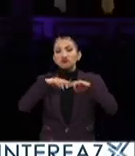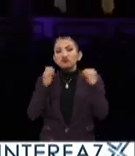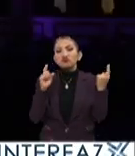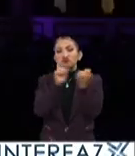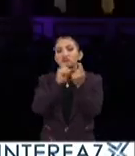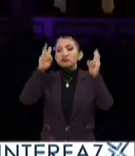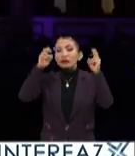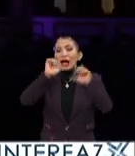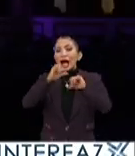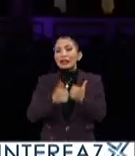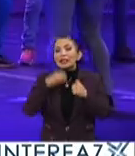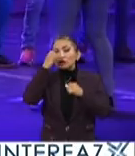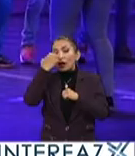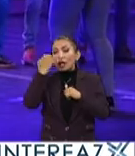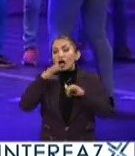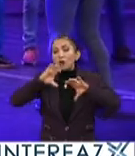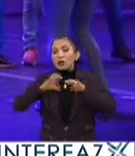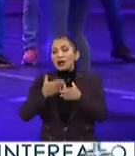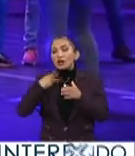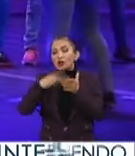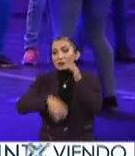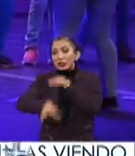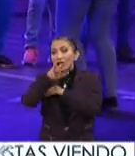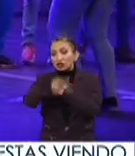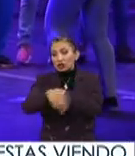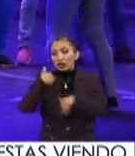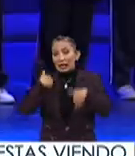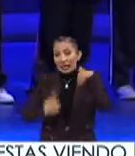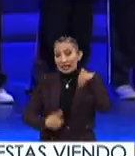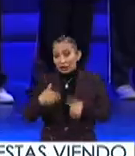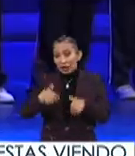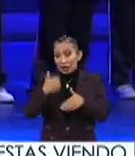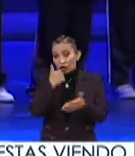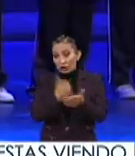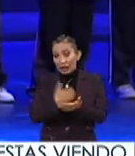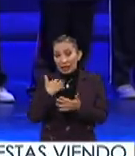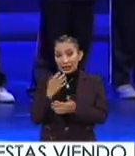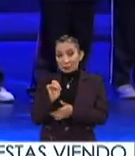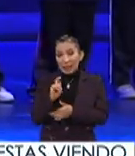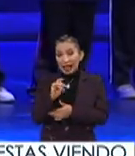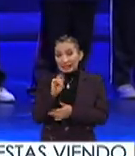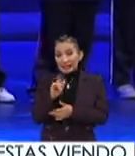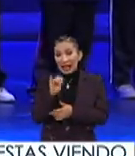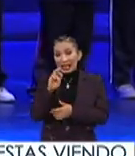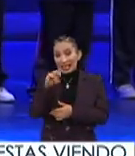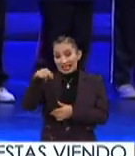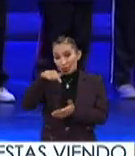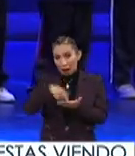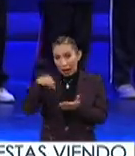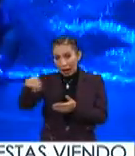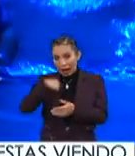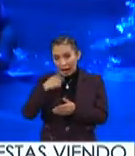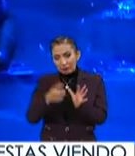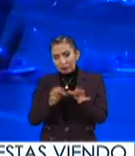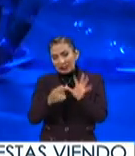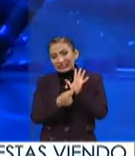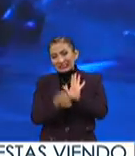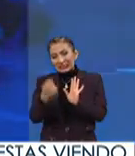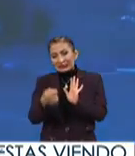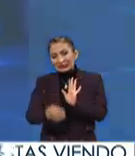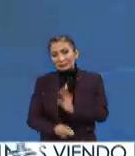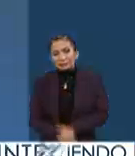encuentro Arte, Escuela y Comunidad 2018 en el Teatro de la Ciudad Esperanza Iris. Aquí te mostramos los